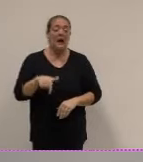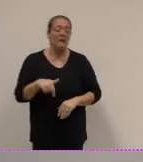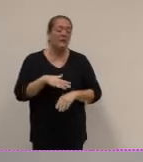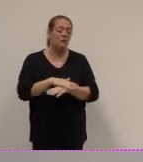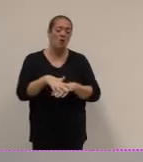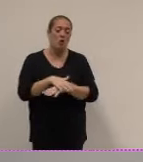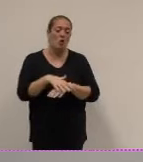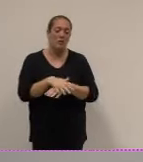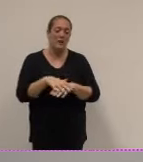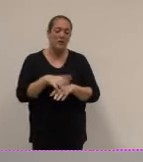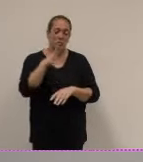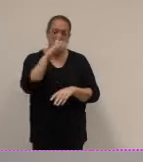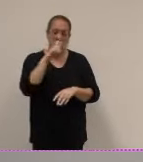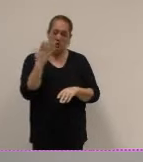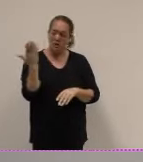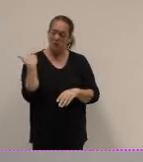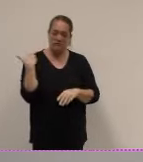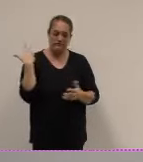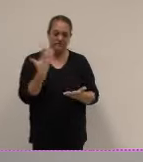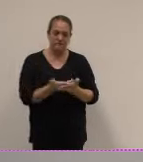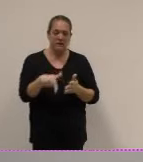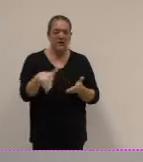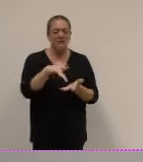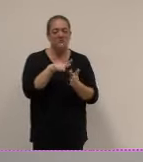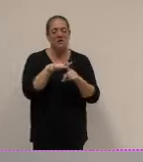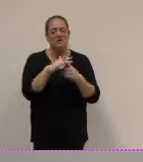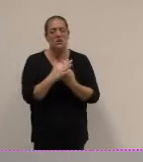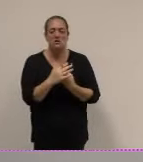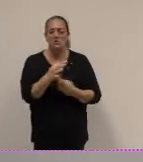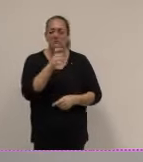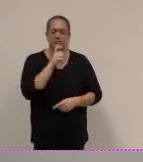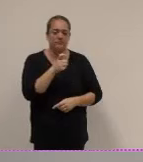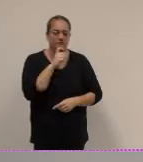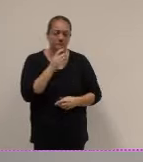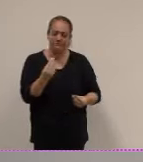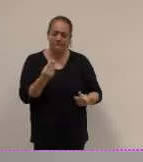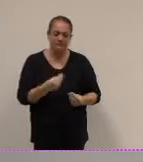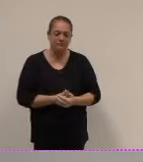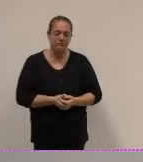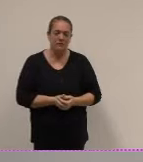gobernando estos 4 últimos años en una situación muy complicada,